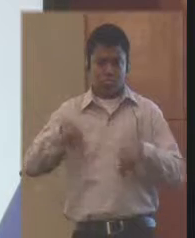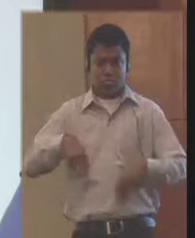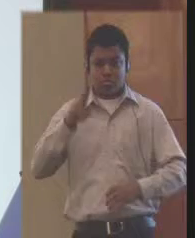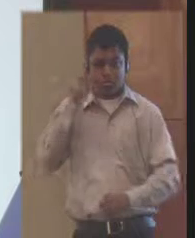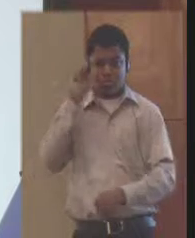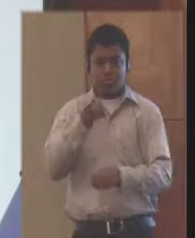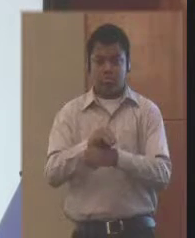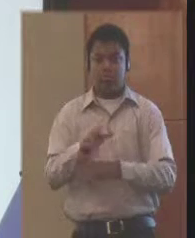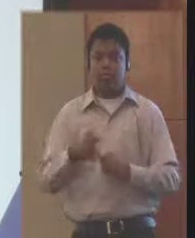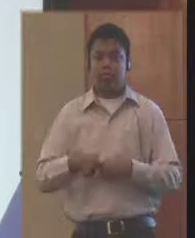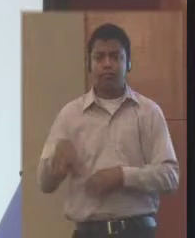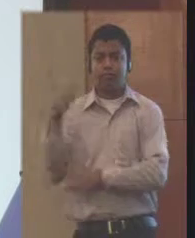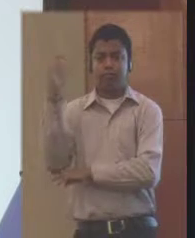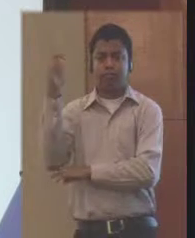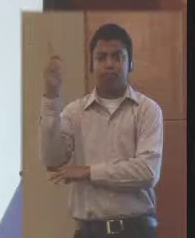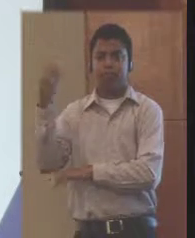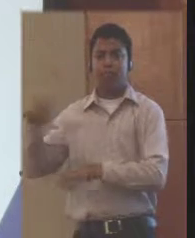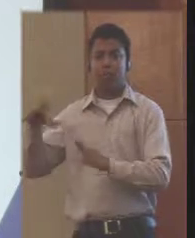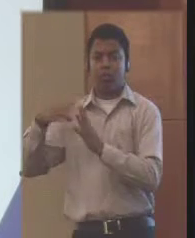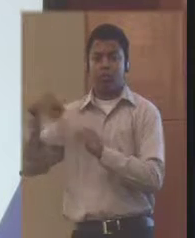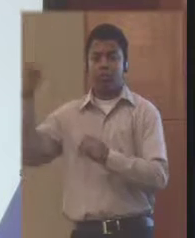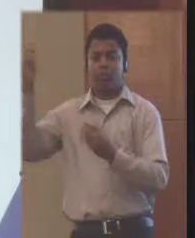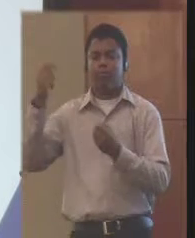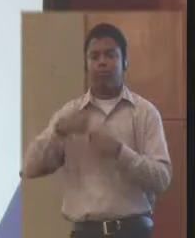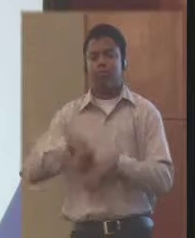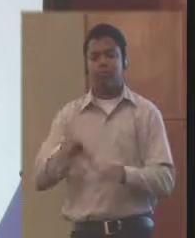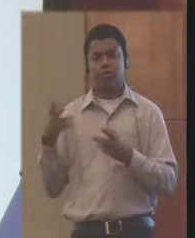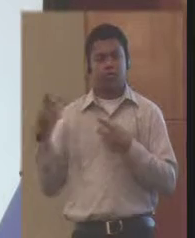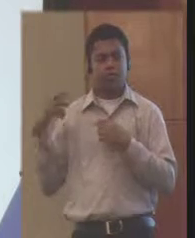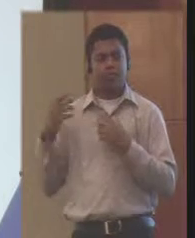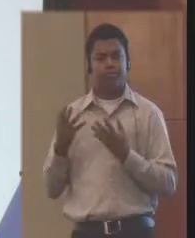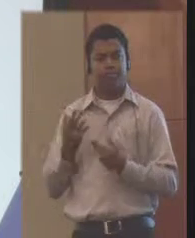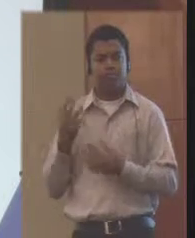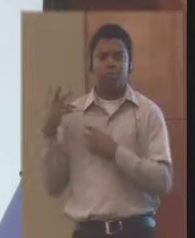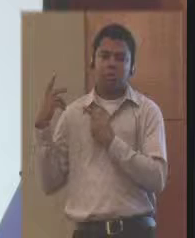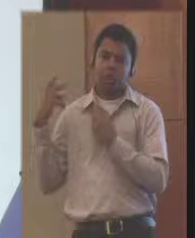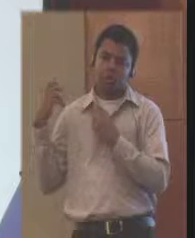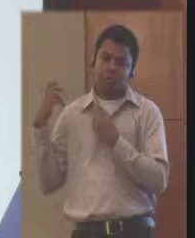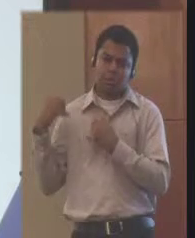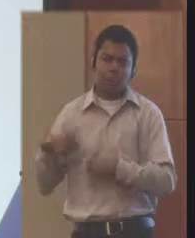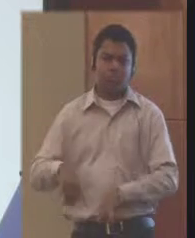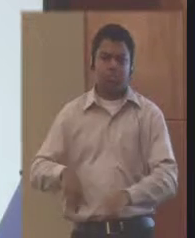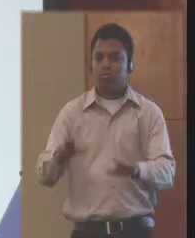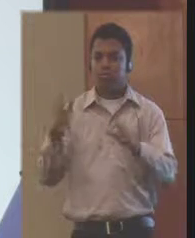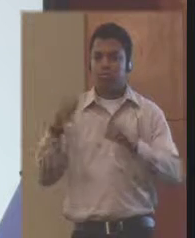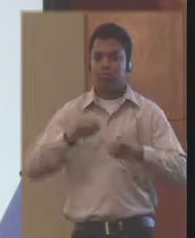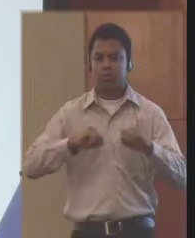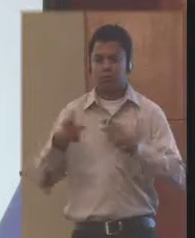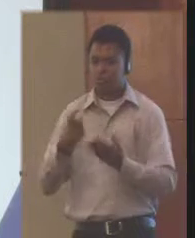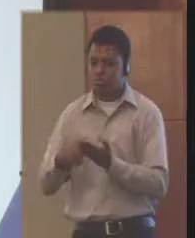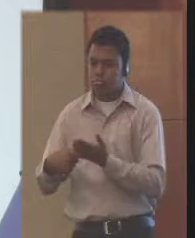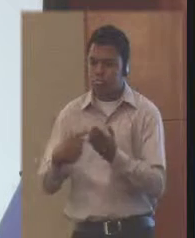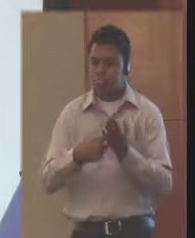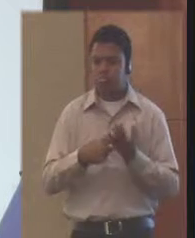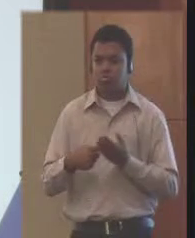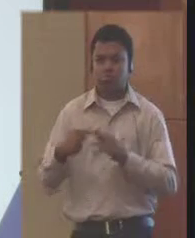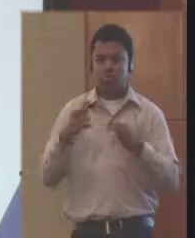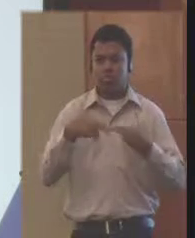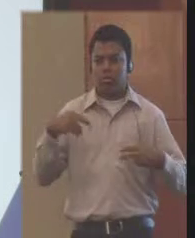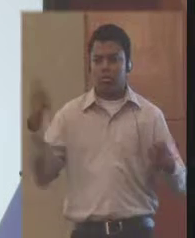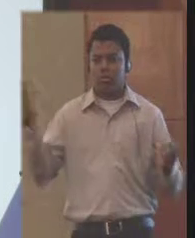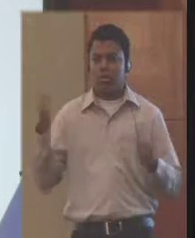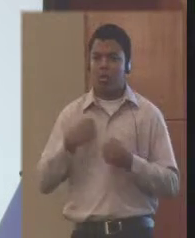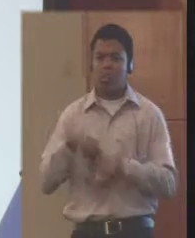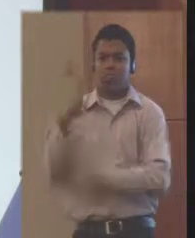el liderazgo de Japón, y esperamos continuar contribuyendo a estos diálogos regionales, a